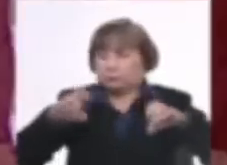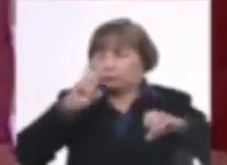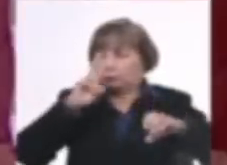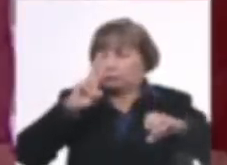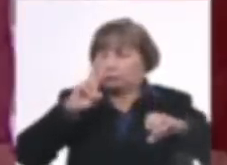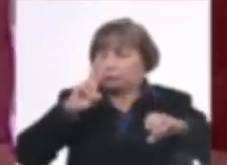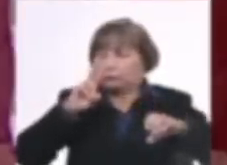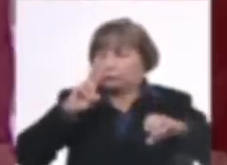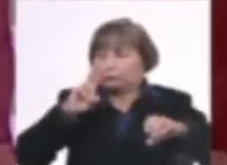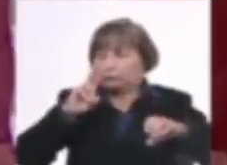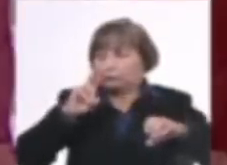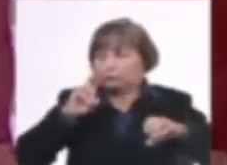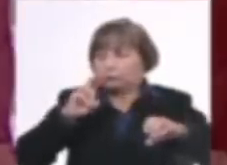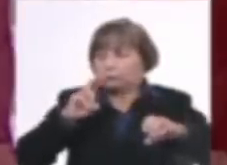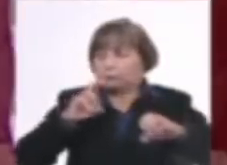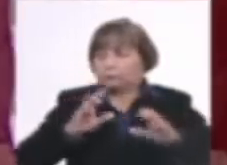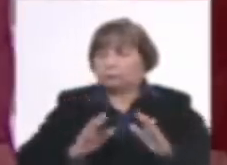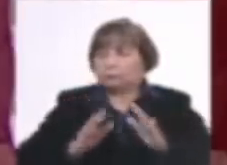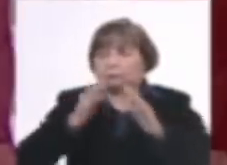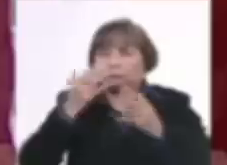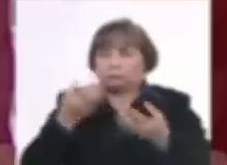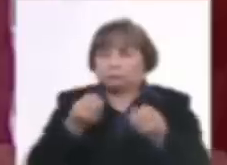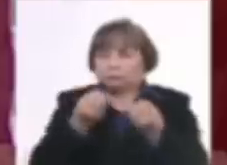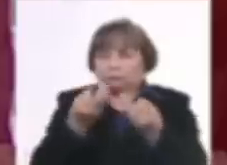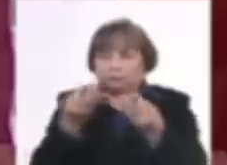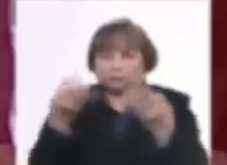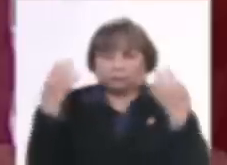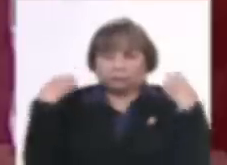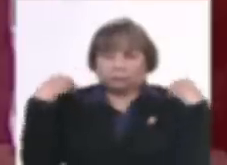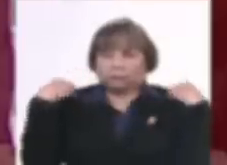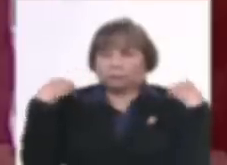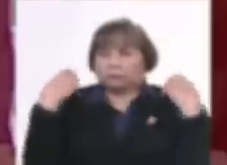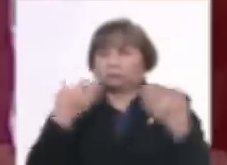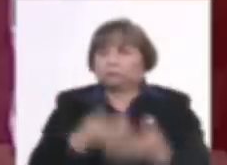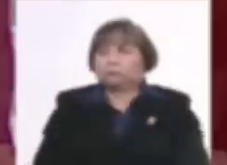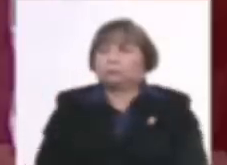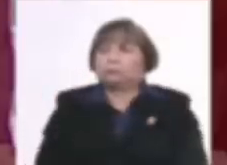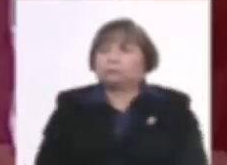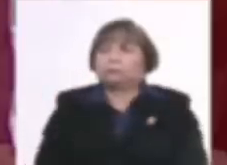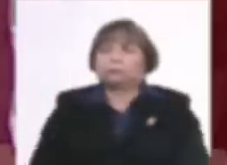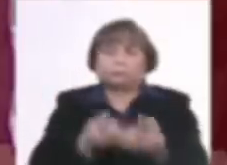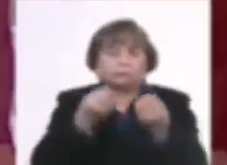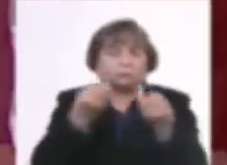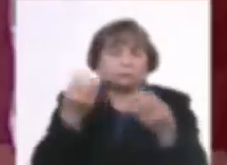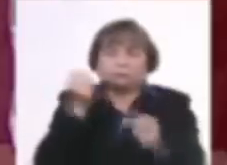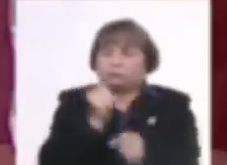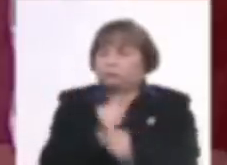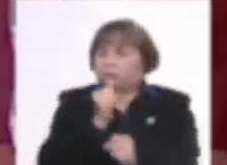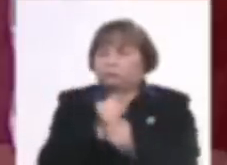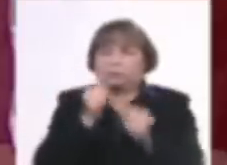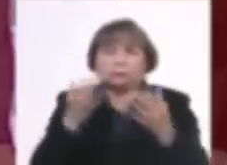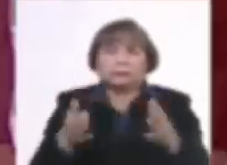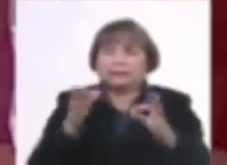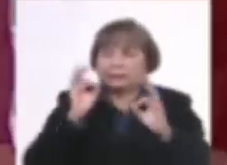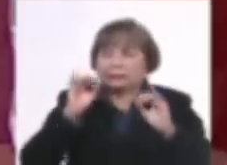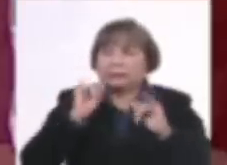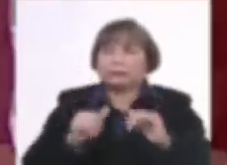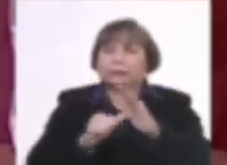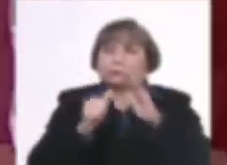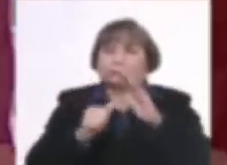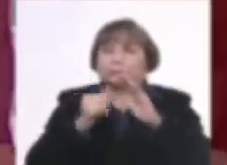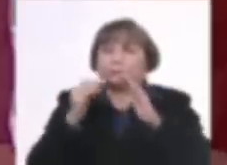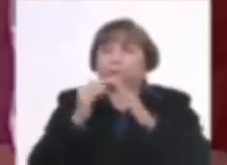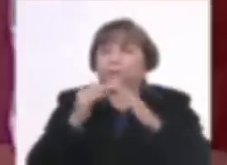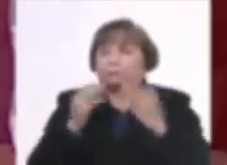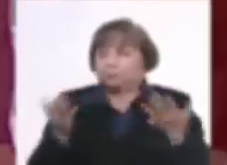dos. El Palacio, donde hay muchas oficinas, muchos trabajadores y residencia